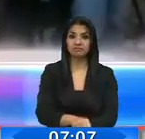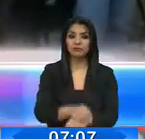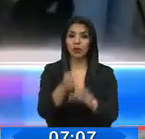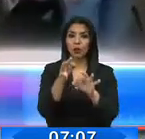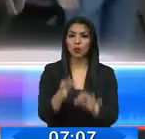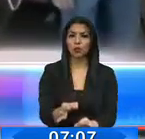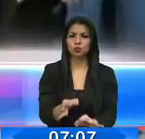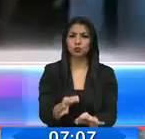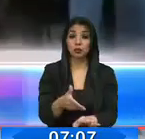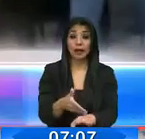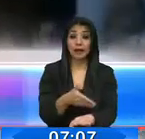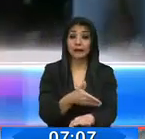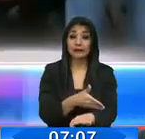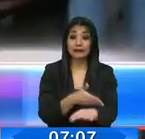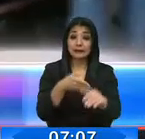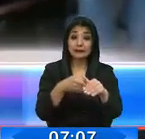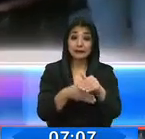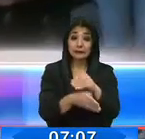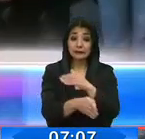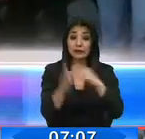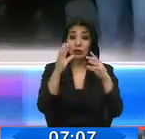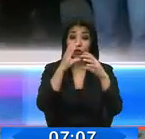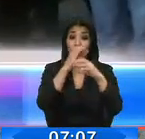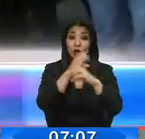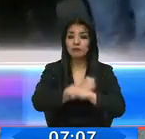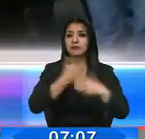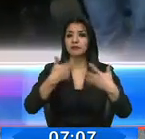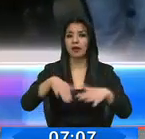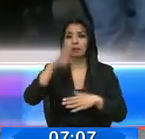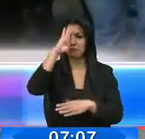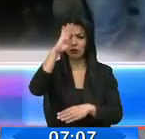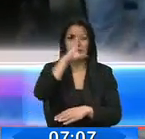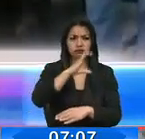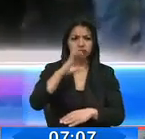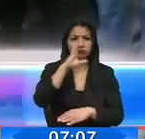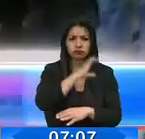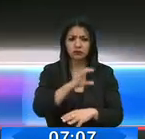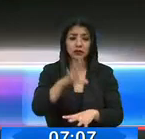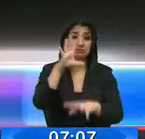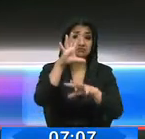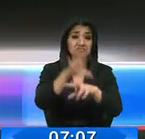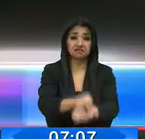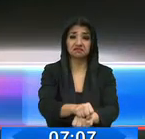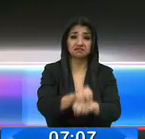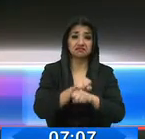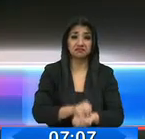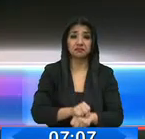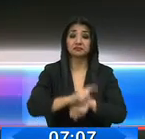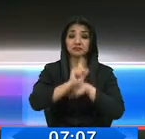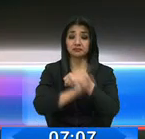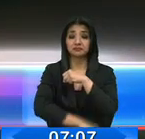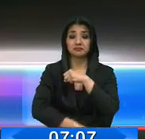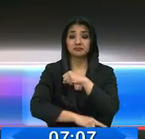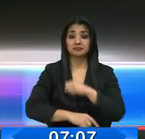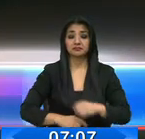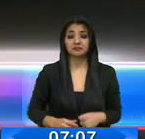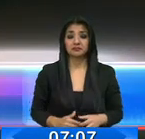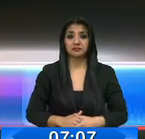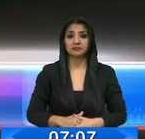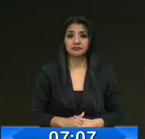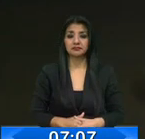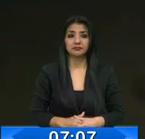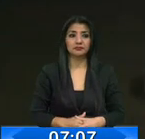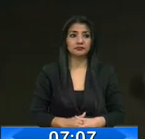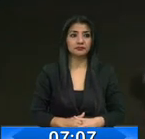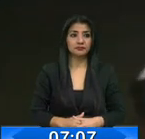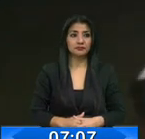flagrancia. Antes que se vayan a descansar, agentes del bloque de búsqueda les cortaron el sueño y a responder por los disparos. En Quito